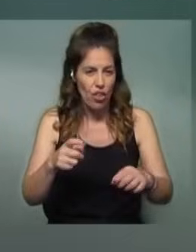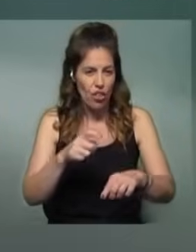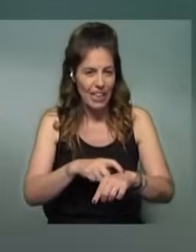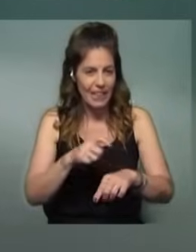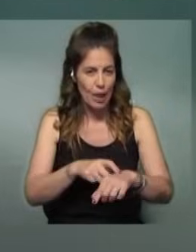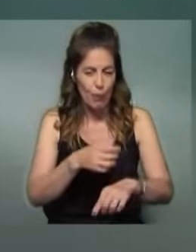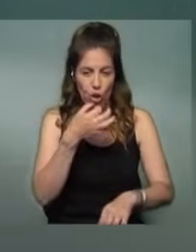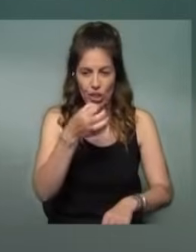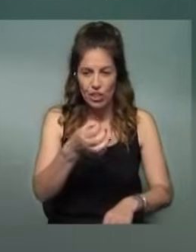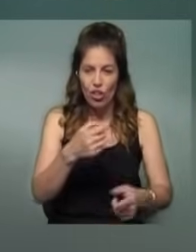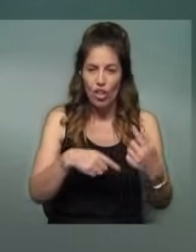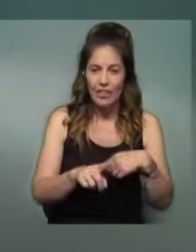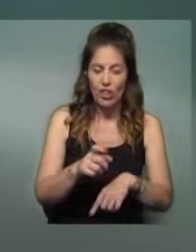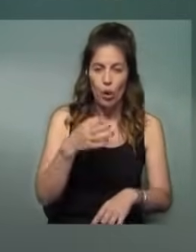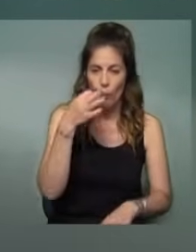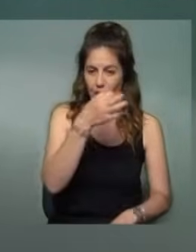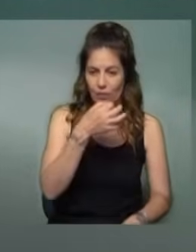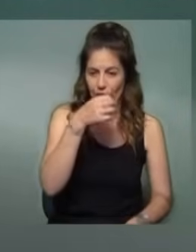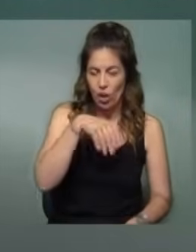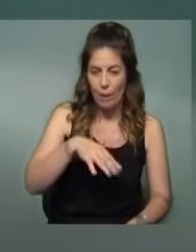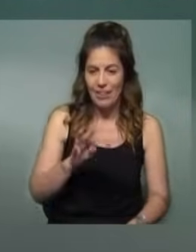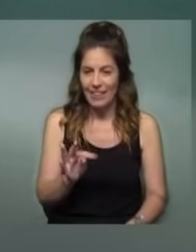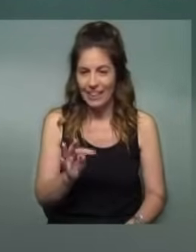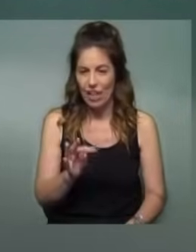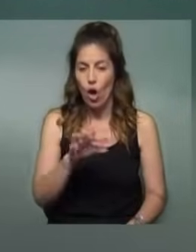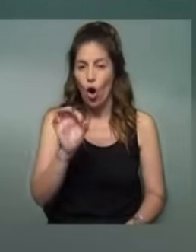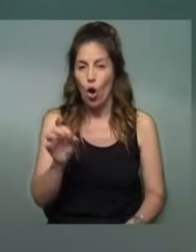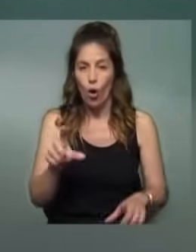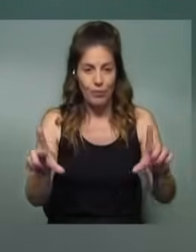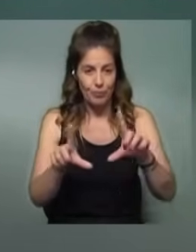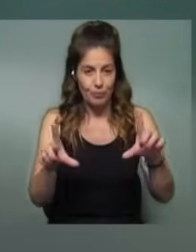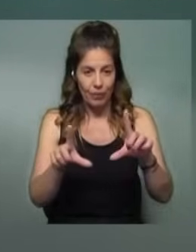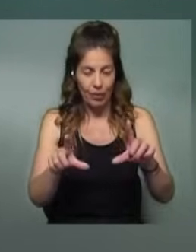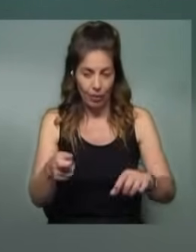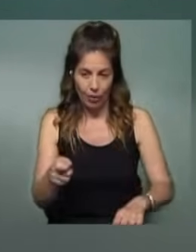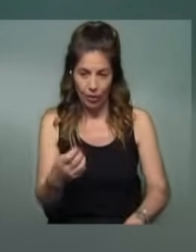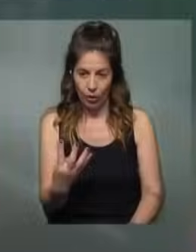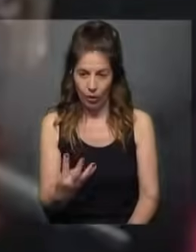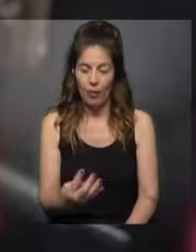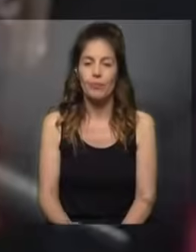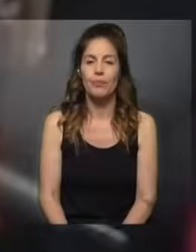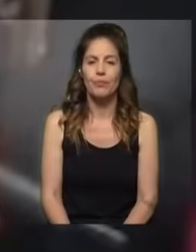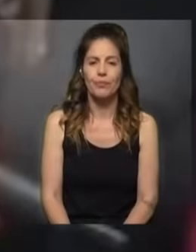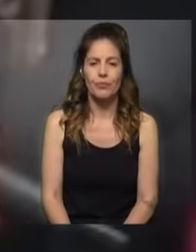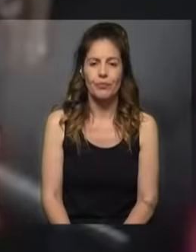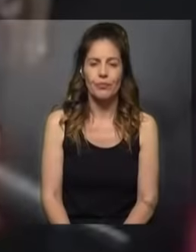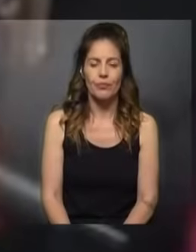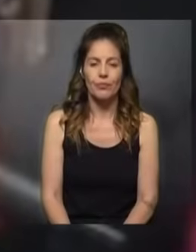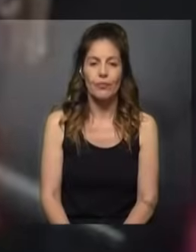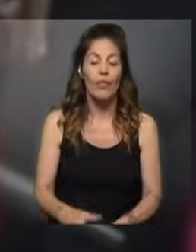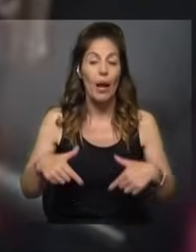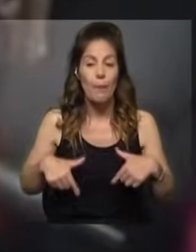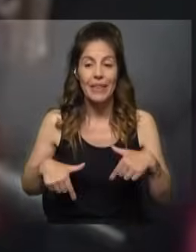mencionados tanto por el narcotraficante o su entorno como por el programa de televisión que la emitió ustedes que son el